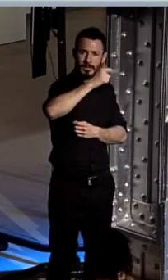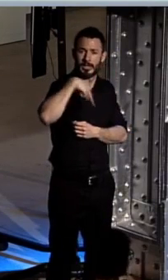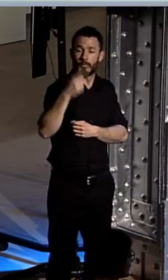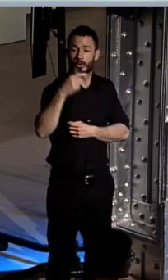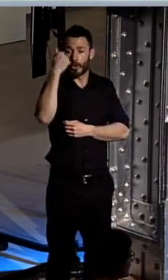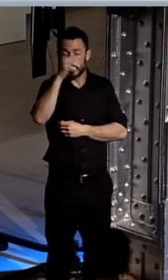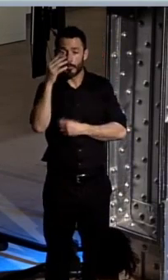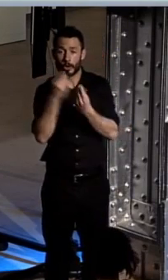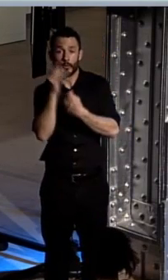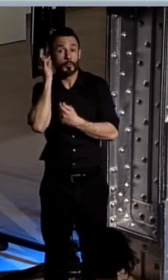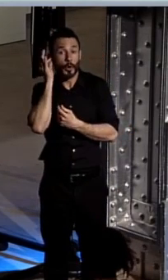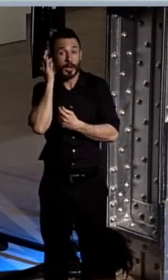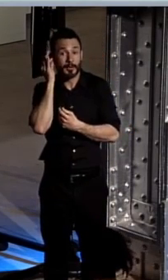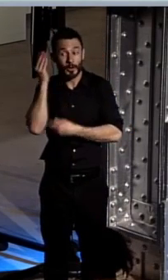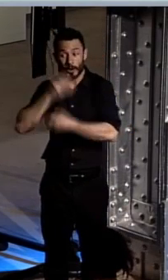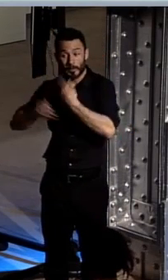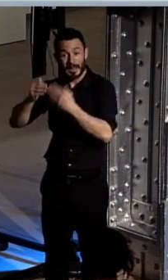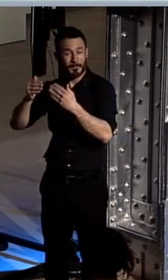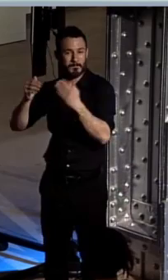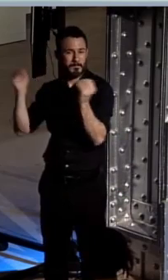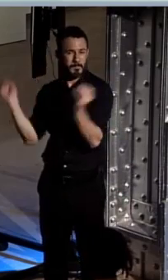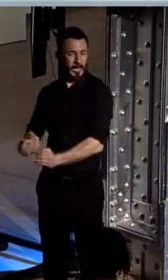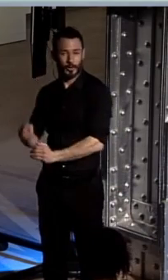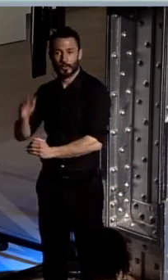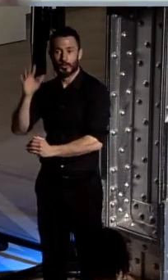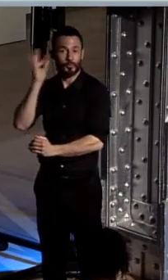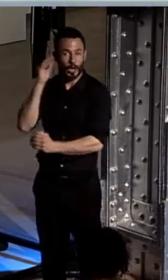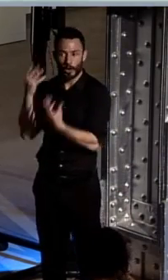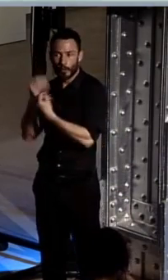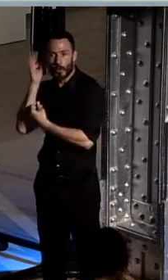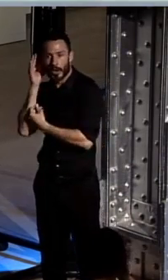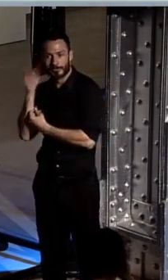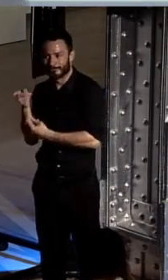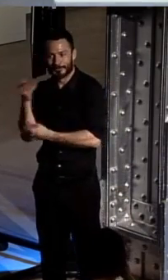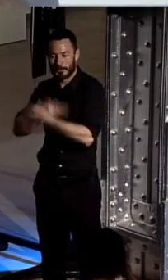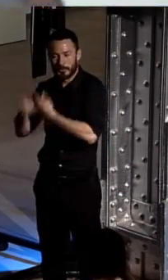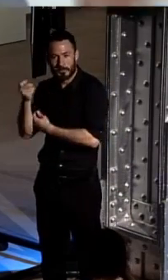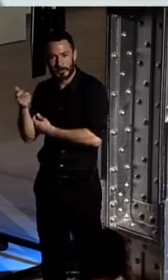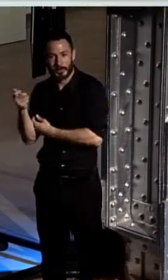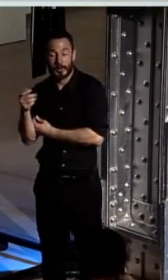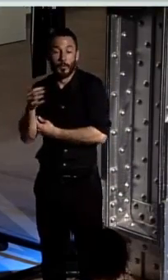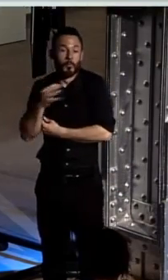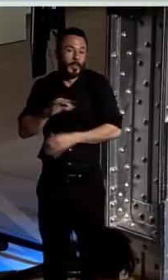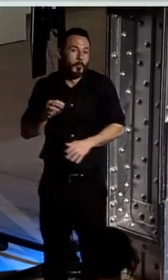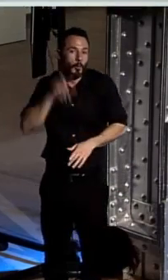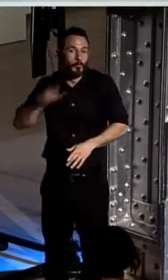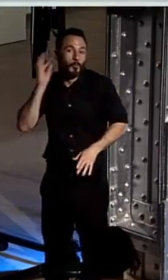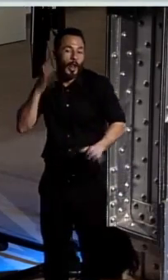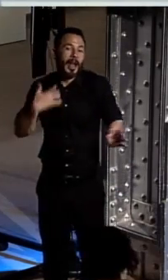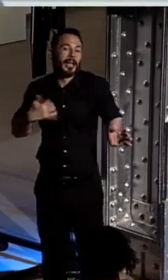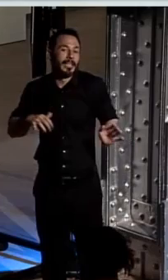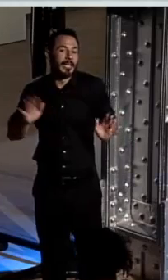de hombre con mujer, y las que menos cooperan son las parejas de mujer con mujer. Yo no sé por qué, puede que sean las argentinas, quizá decir, puede que